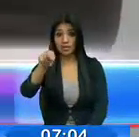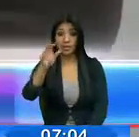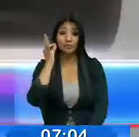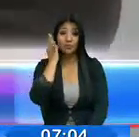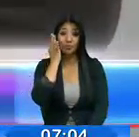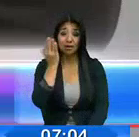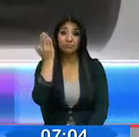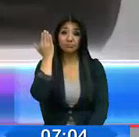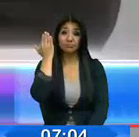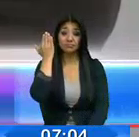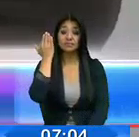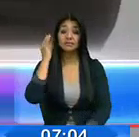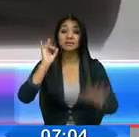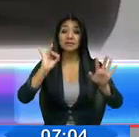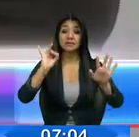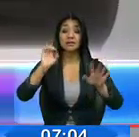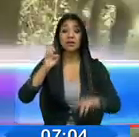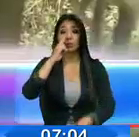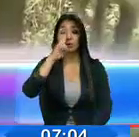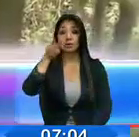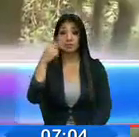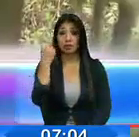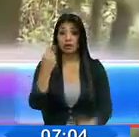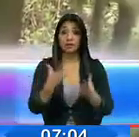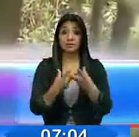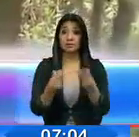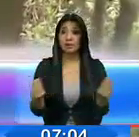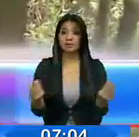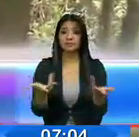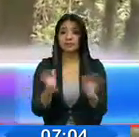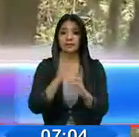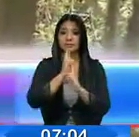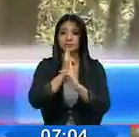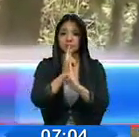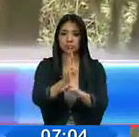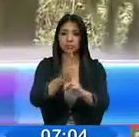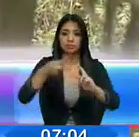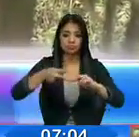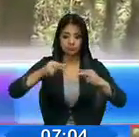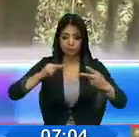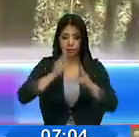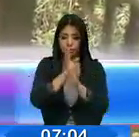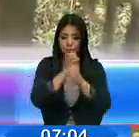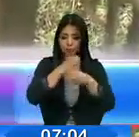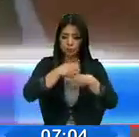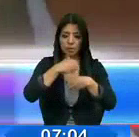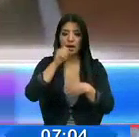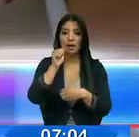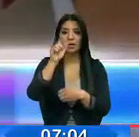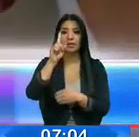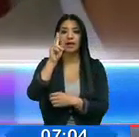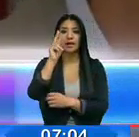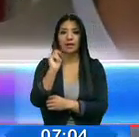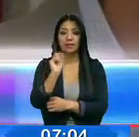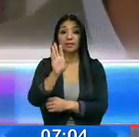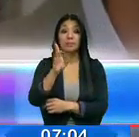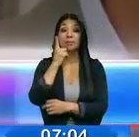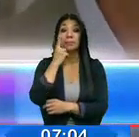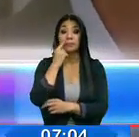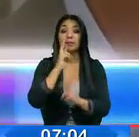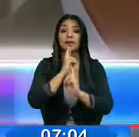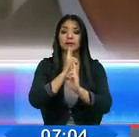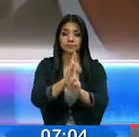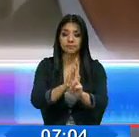desde el 7 de julio del 2012 así lo demostrarían los resultados de adn según lo informó el padre de la joven